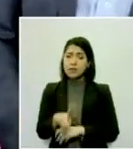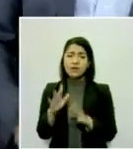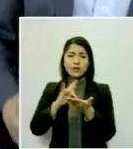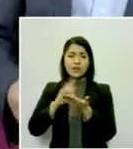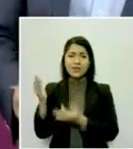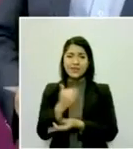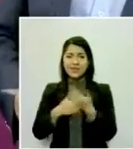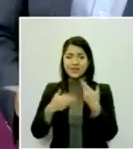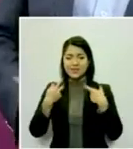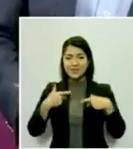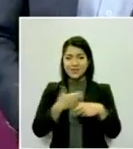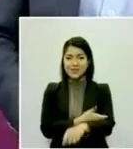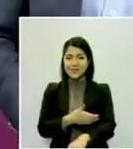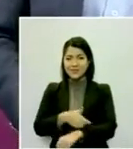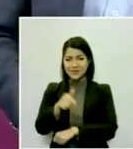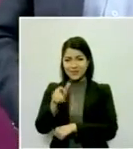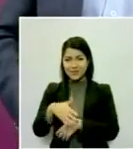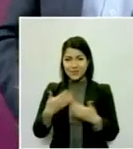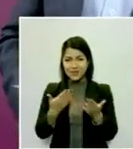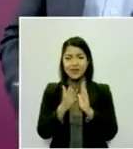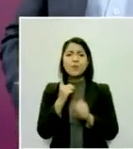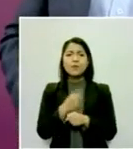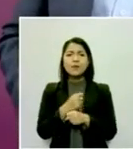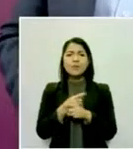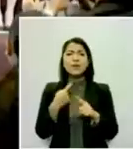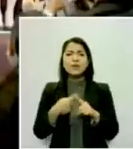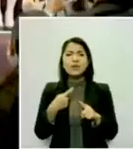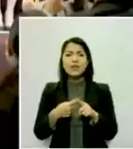todos y a todas por acompañarnos. Carlos, ¿quién va primero?